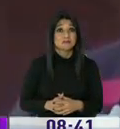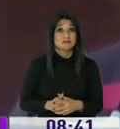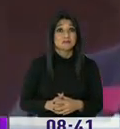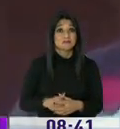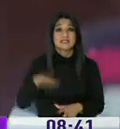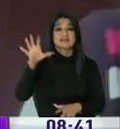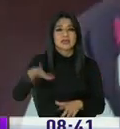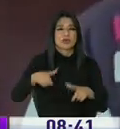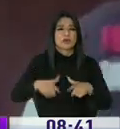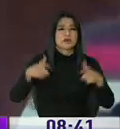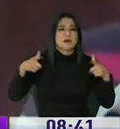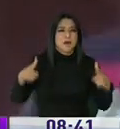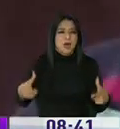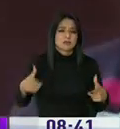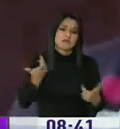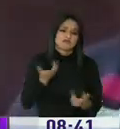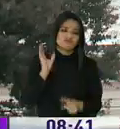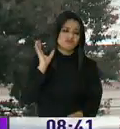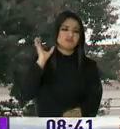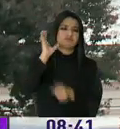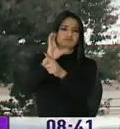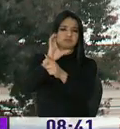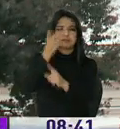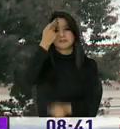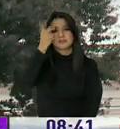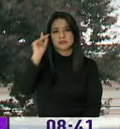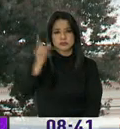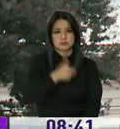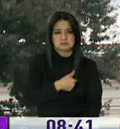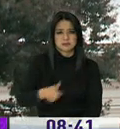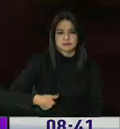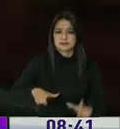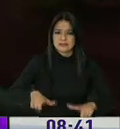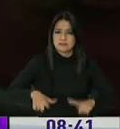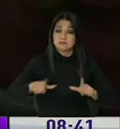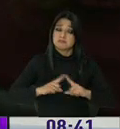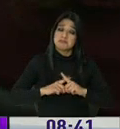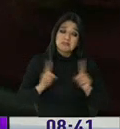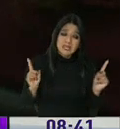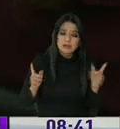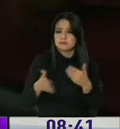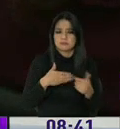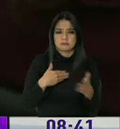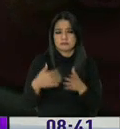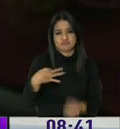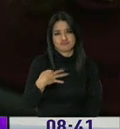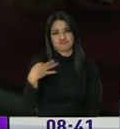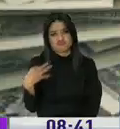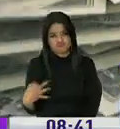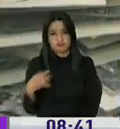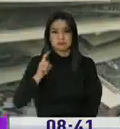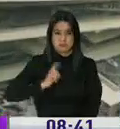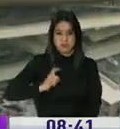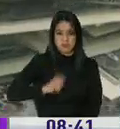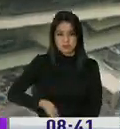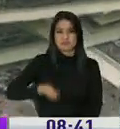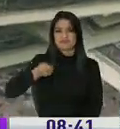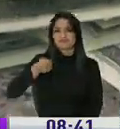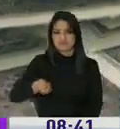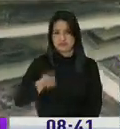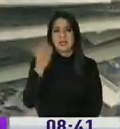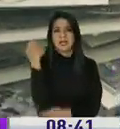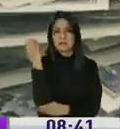grande. Aunque se muestra crítico a las decisiones adoptadas por el Ejecutivo, está de acuerdo con el aporte de un porcentaje de su salario para la